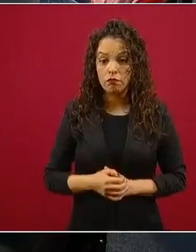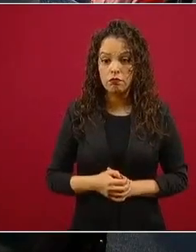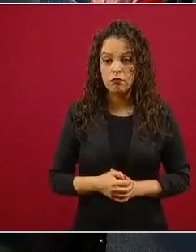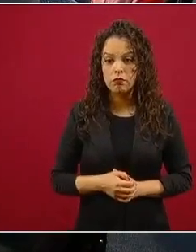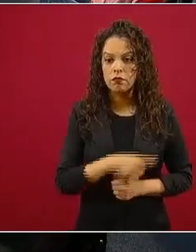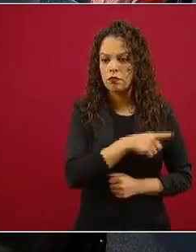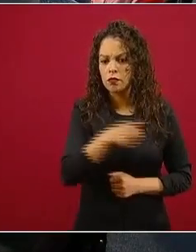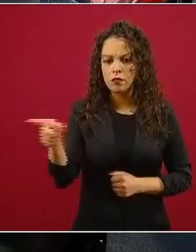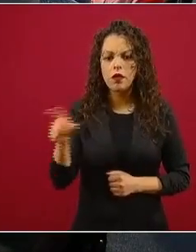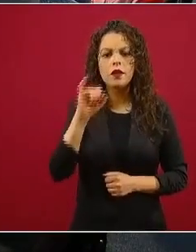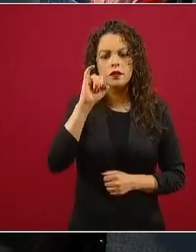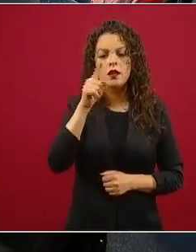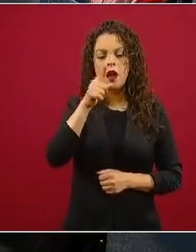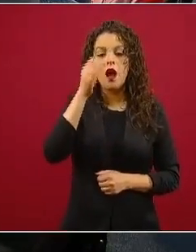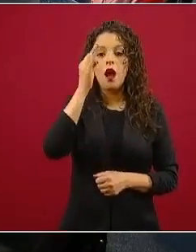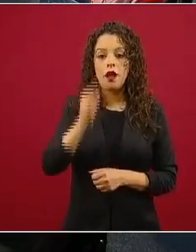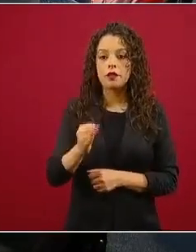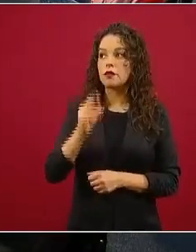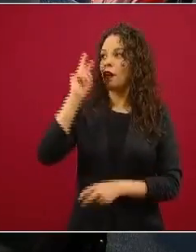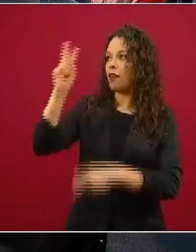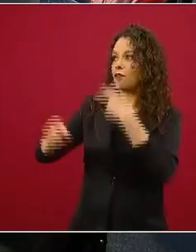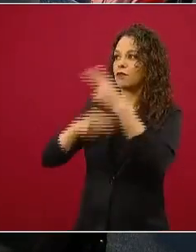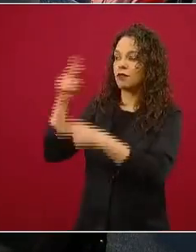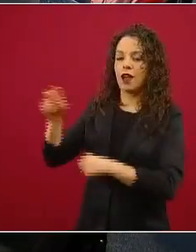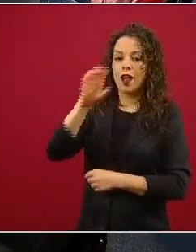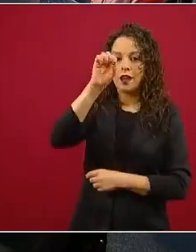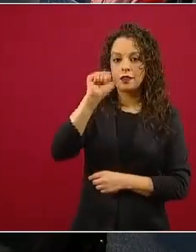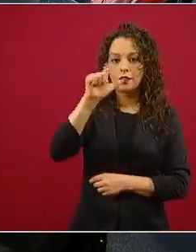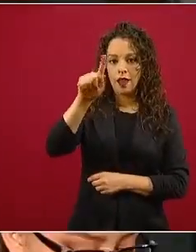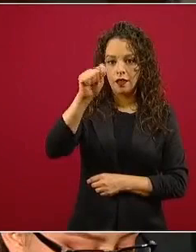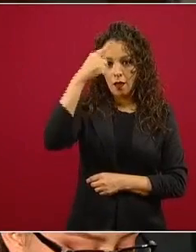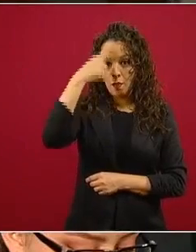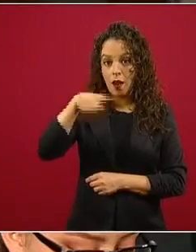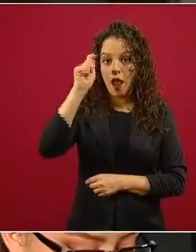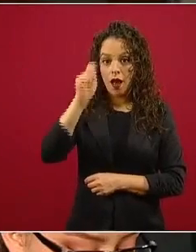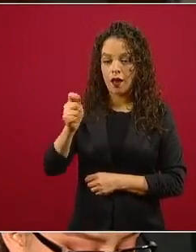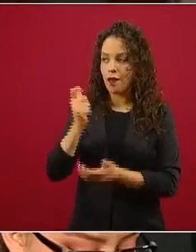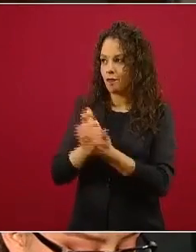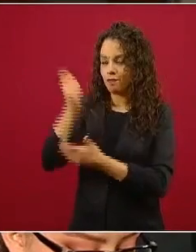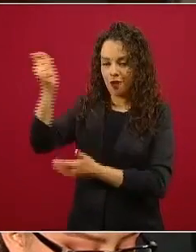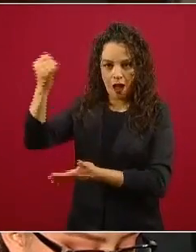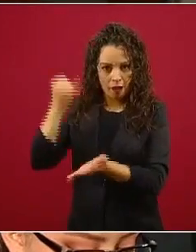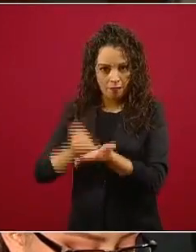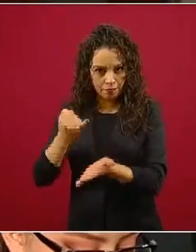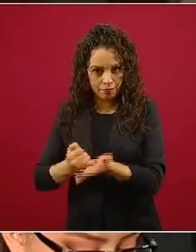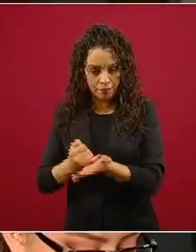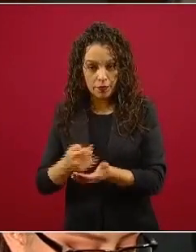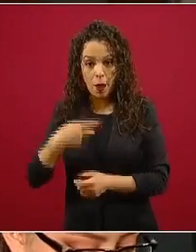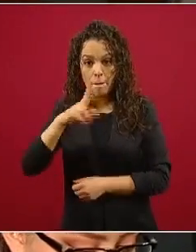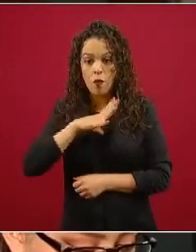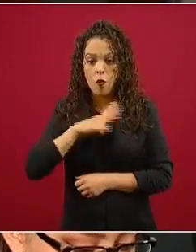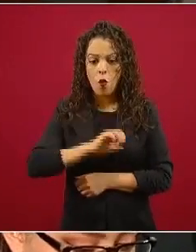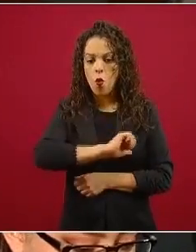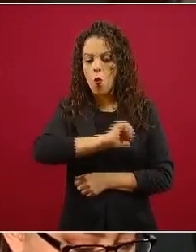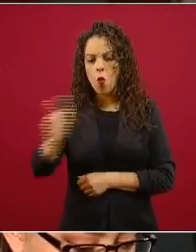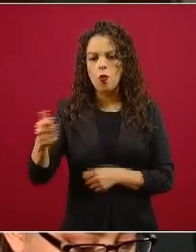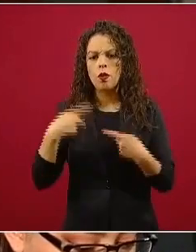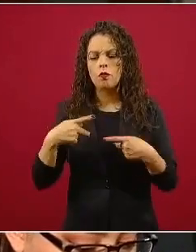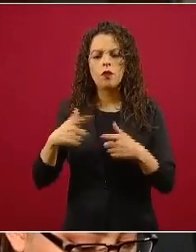aceptado ir al SAT, negociar y ponerse al corriente. Pero hay otro nivel, otro grupo, que